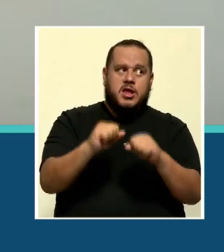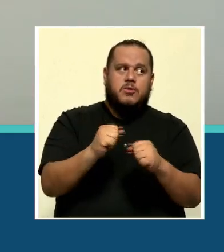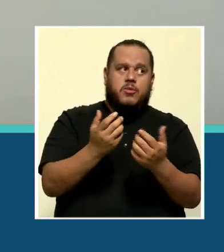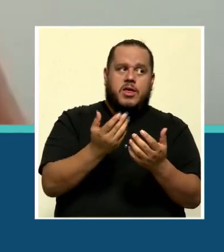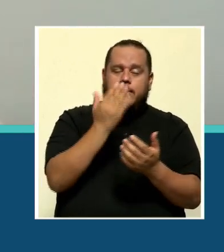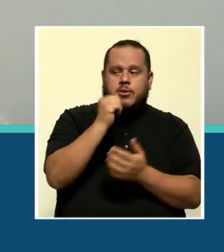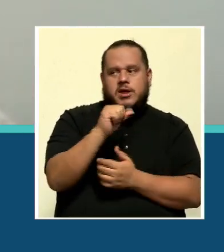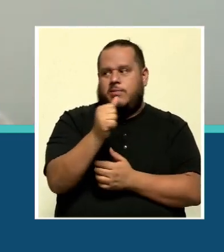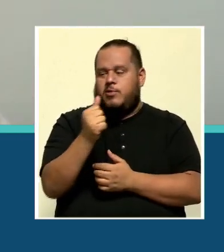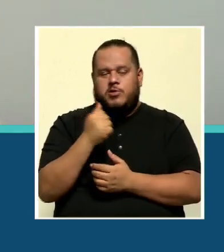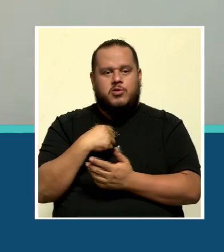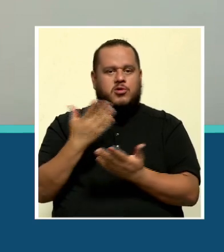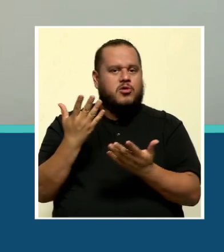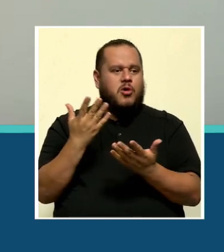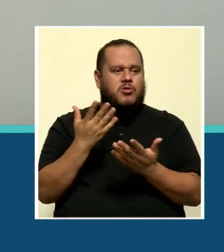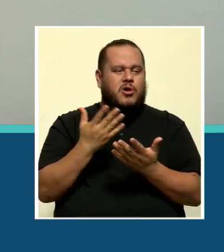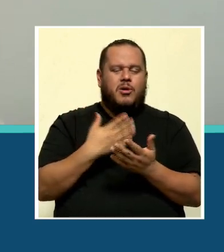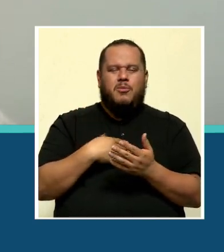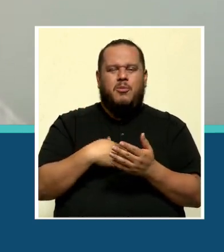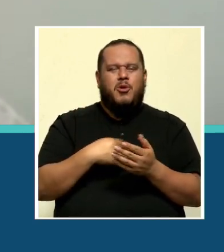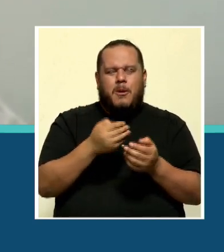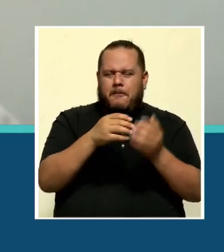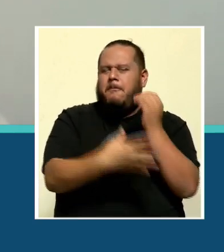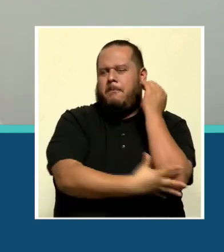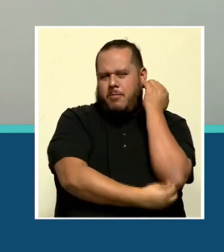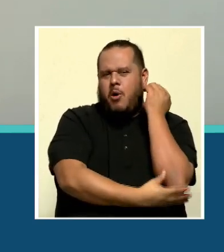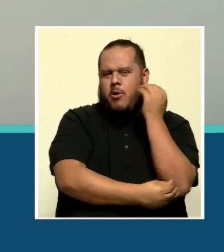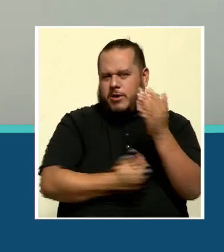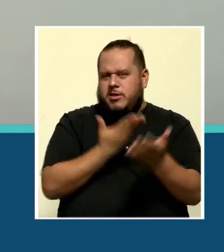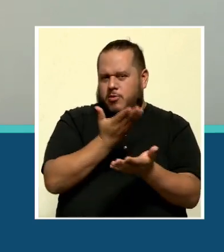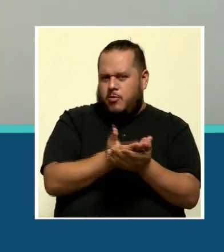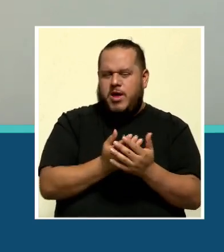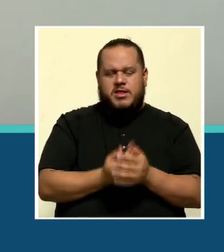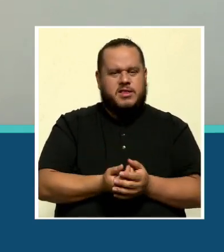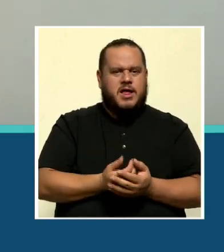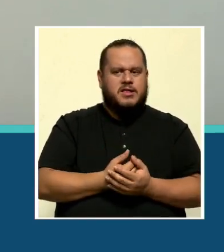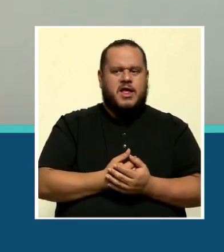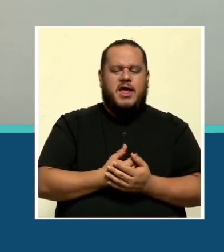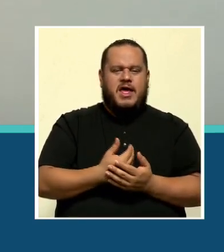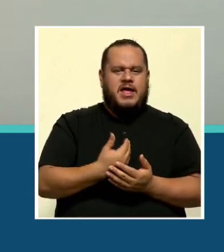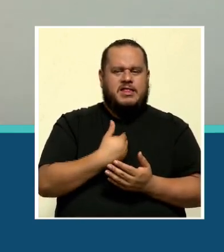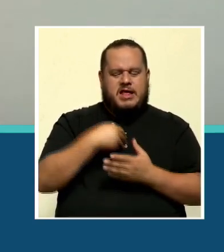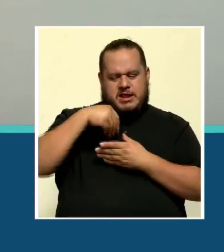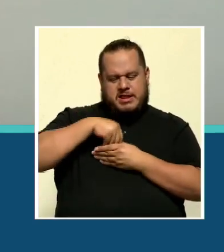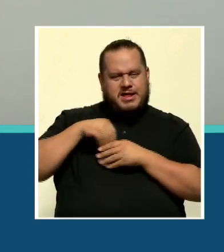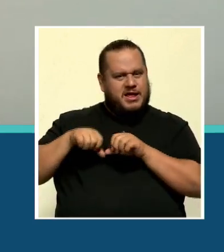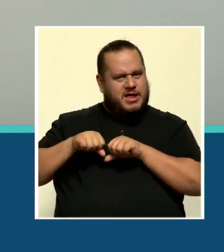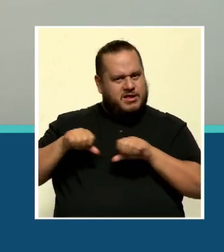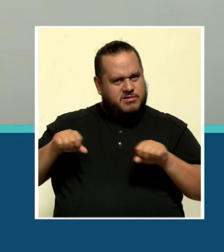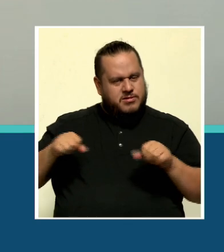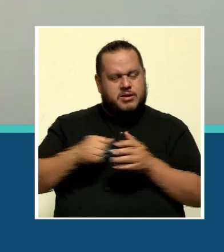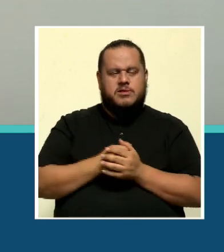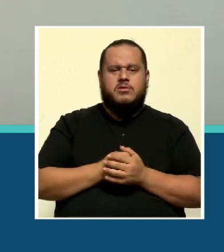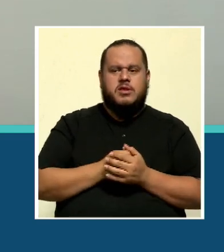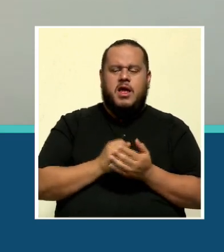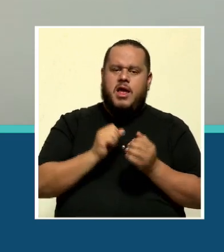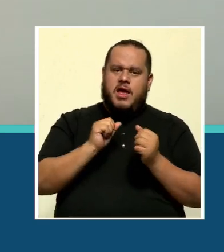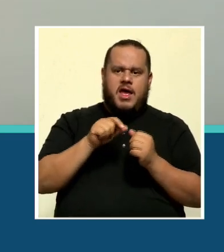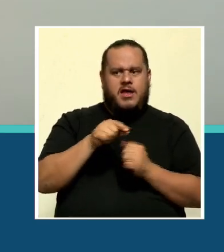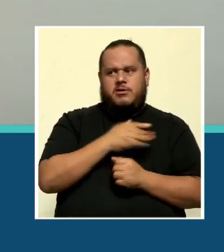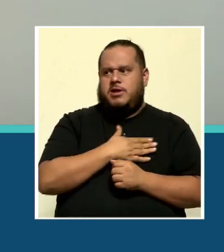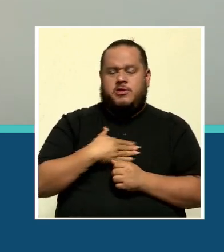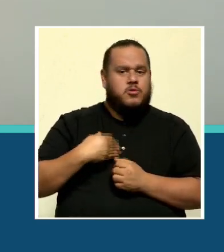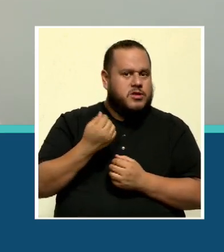realitos en las propuestas, tienen rabo que les majen, son propensos, les encanta